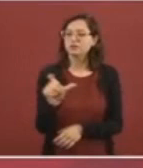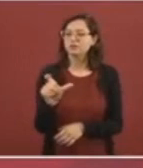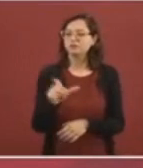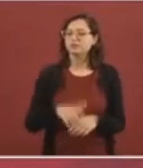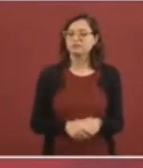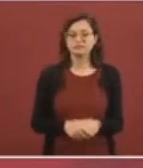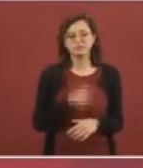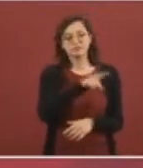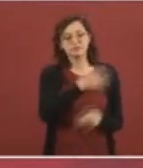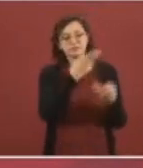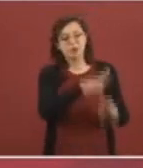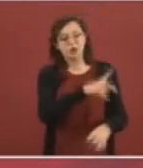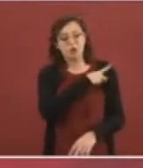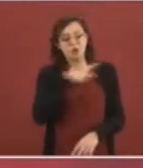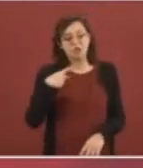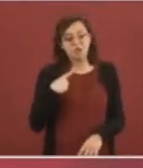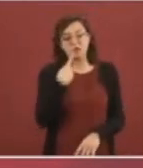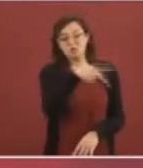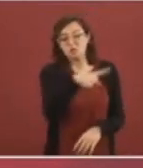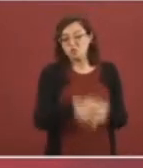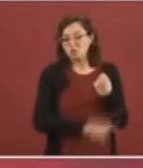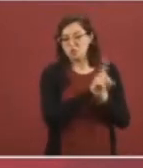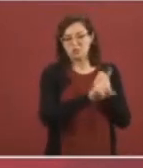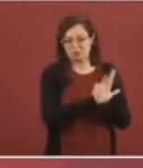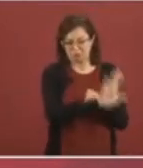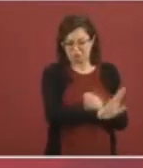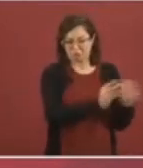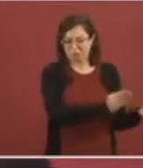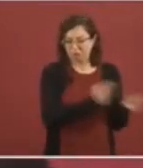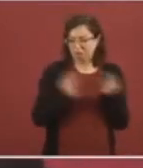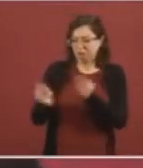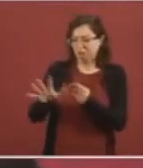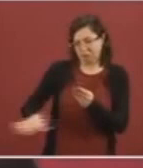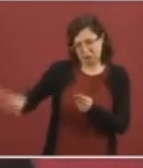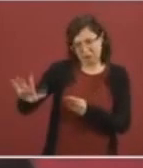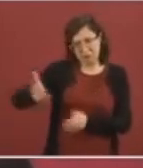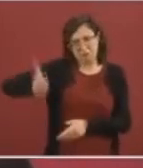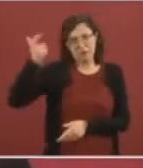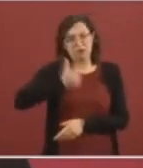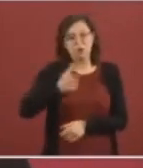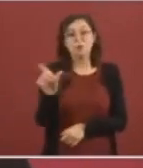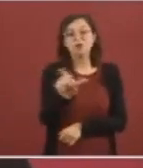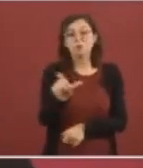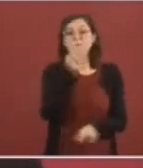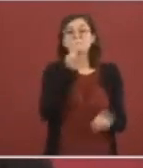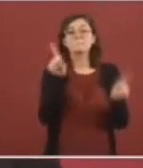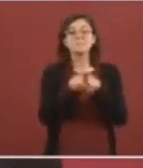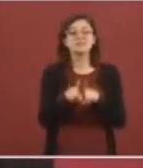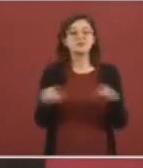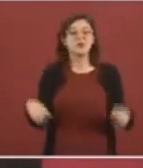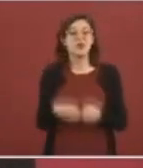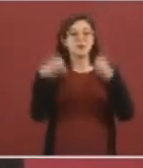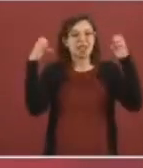de convertir las deudas privadas en deuda pública? En una situación como esta. Y si se